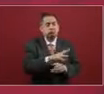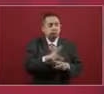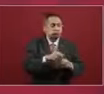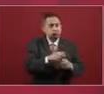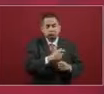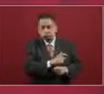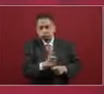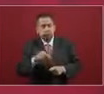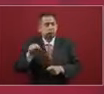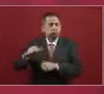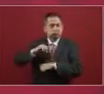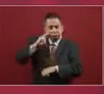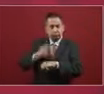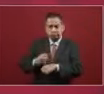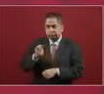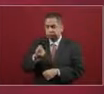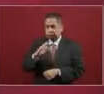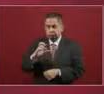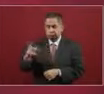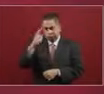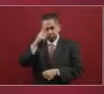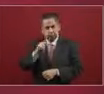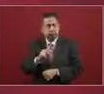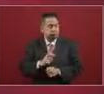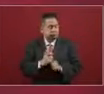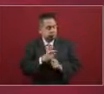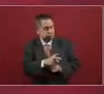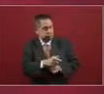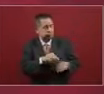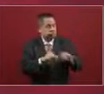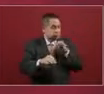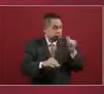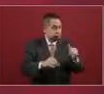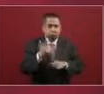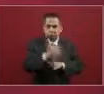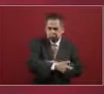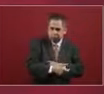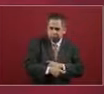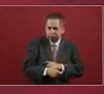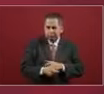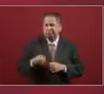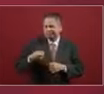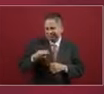para evitar que haya aviadores,